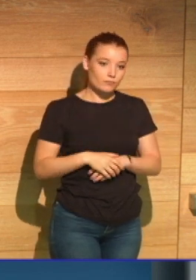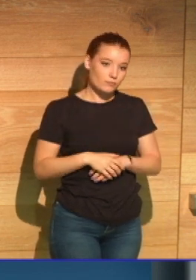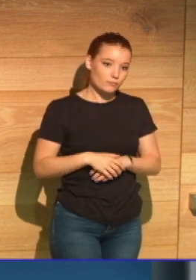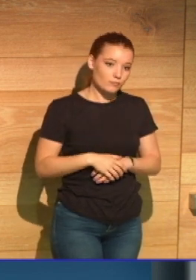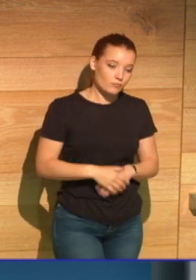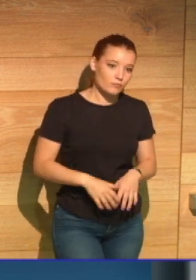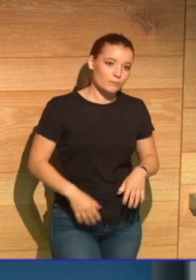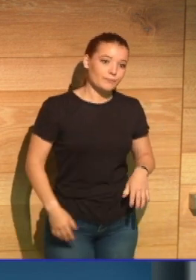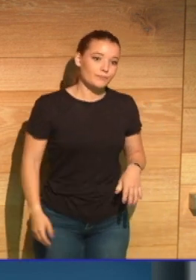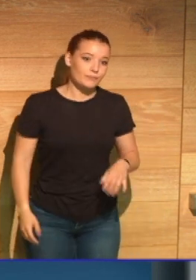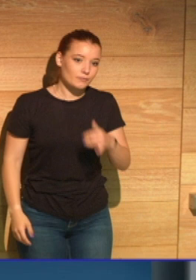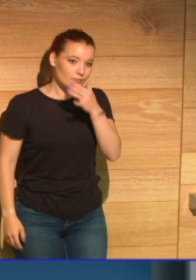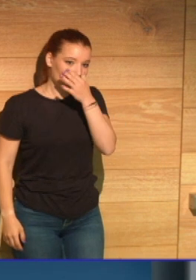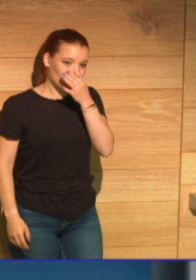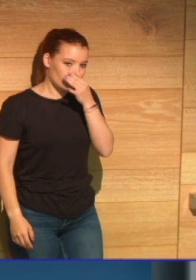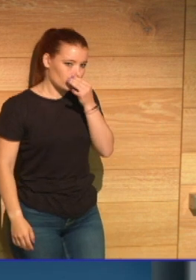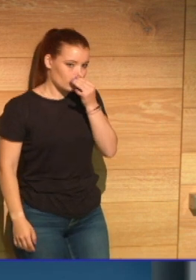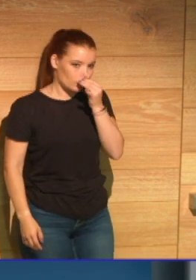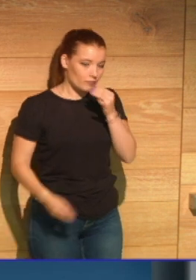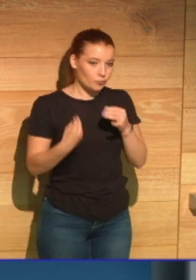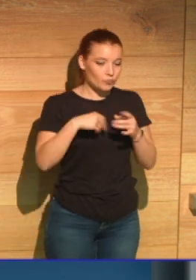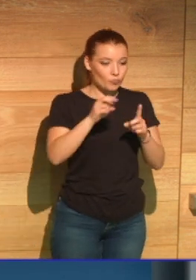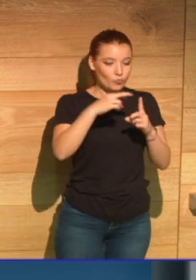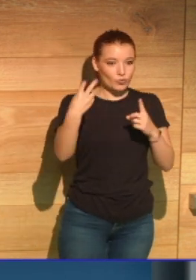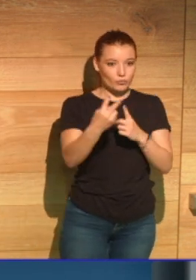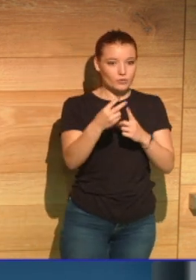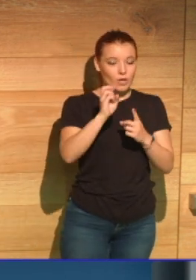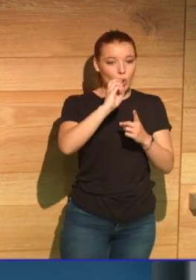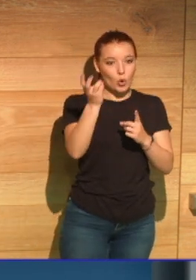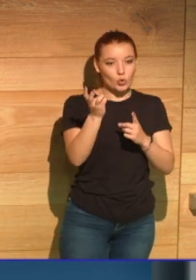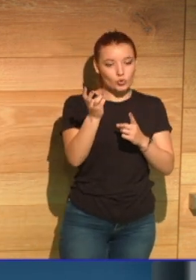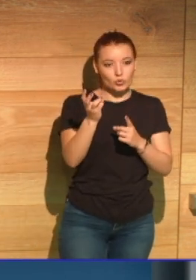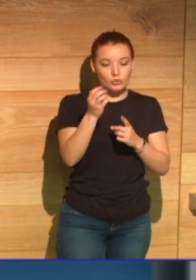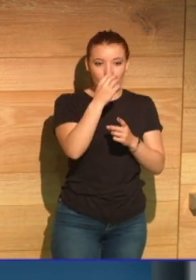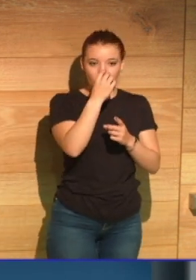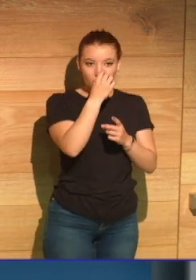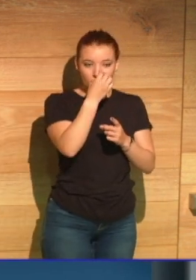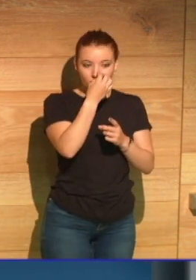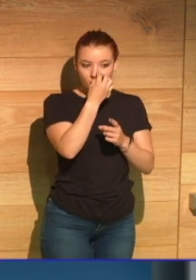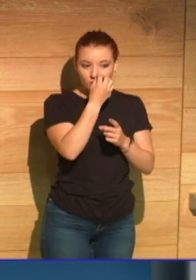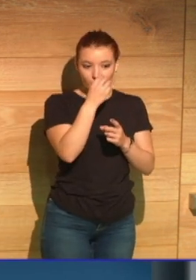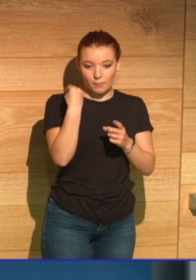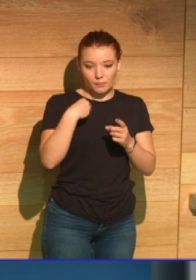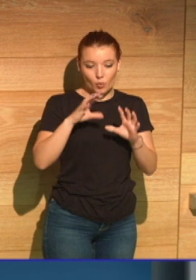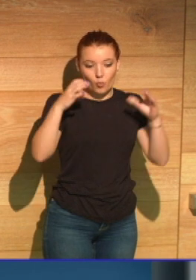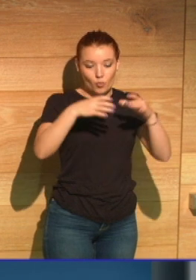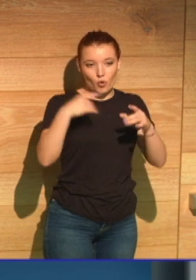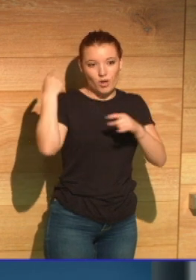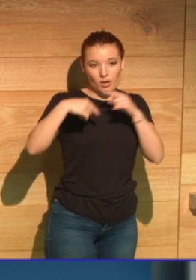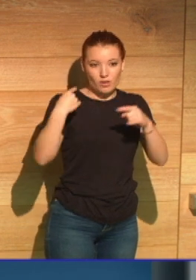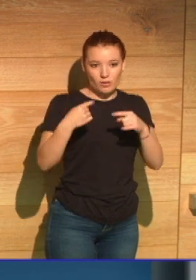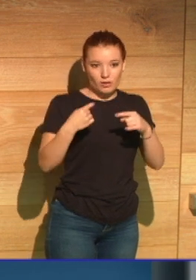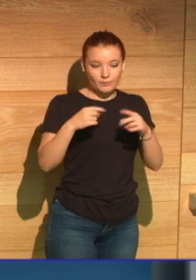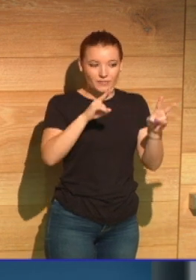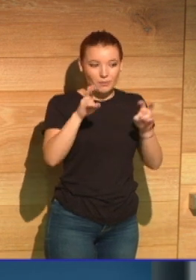edad a discutir desde su perspectiva etaria, digamos, desde ese grupo generacional, sobre ciertos temas complejos que tienen que